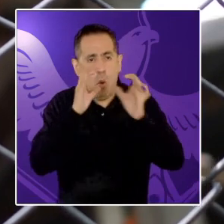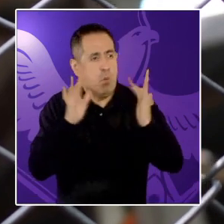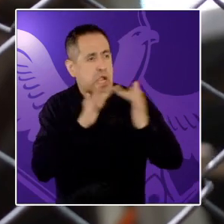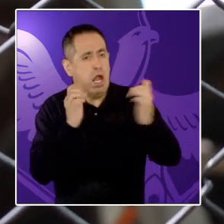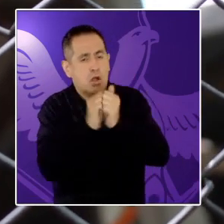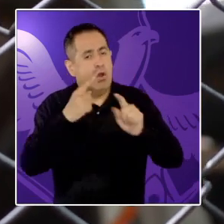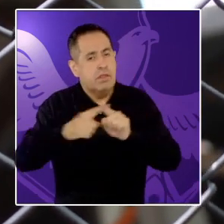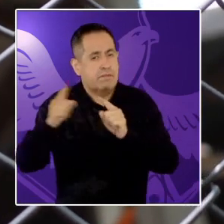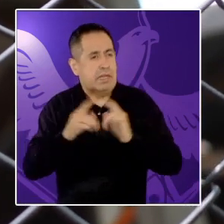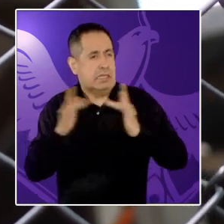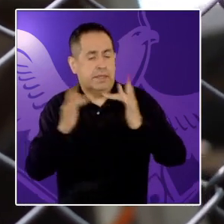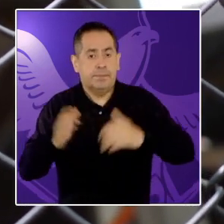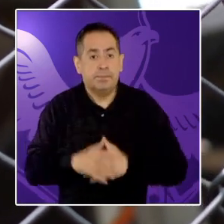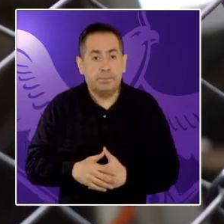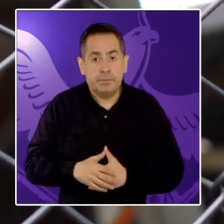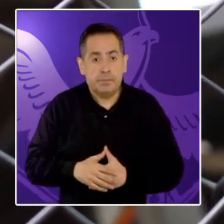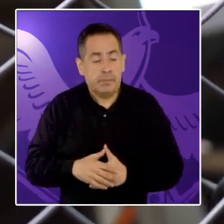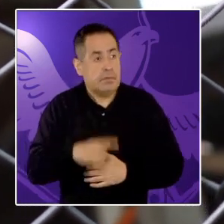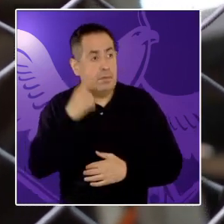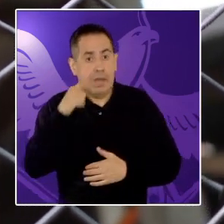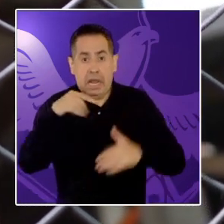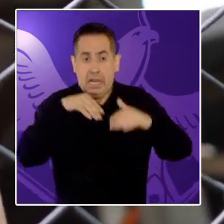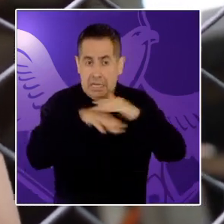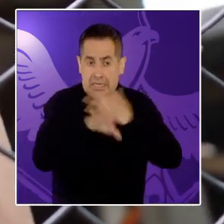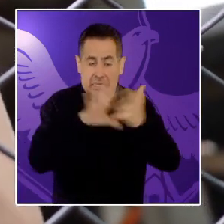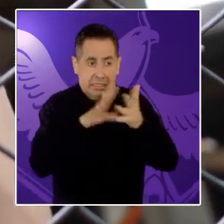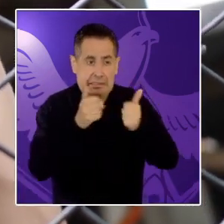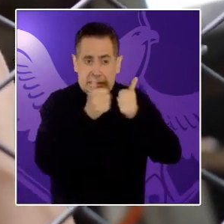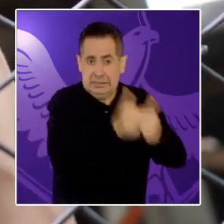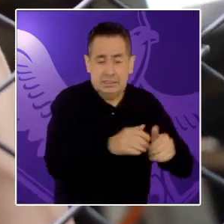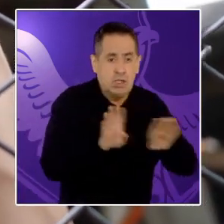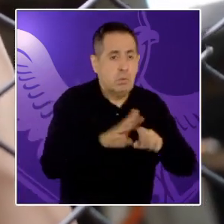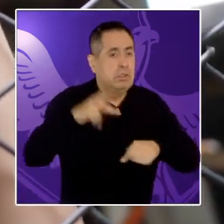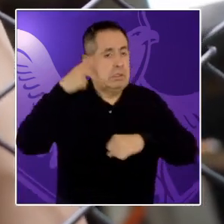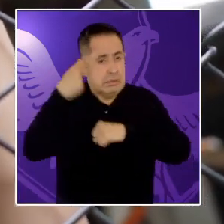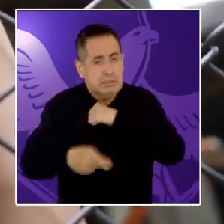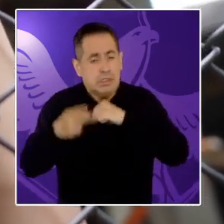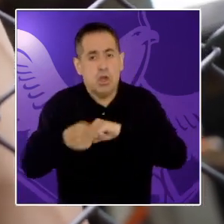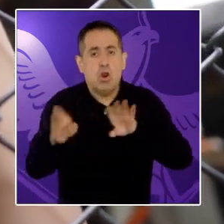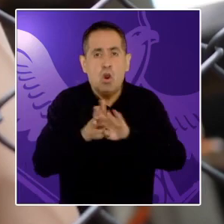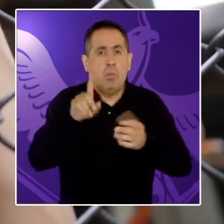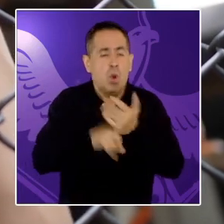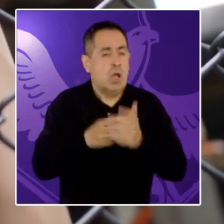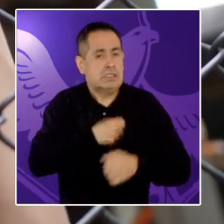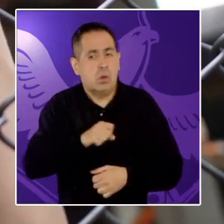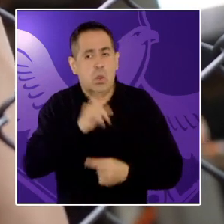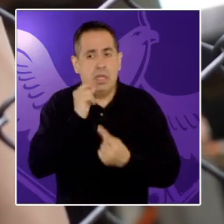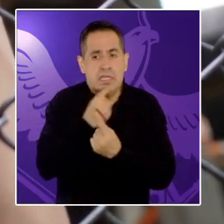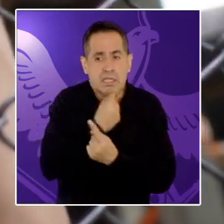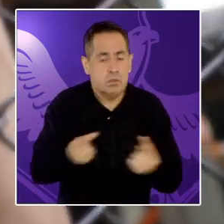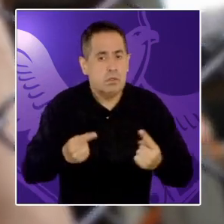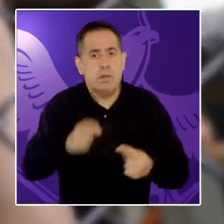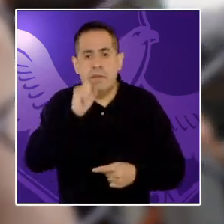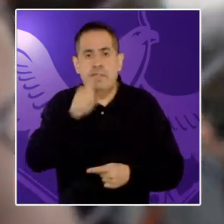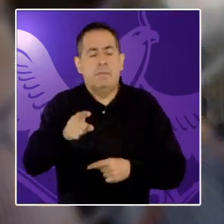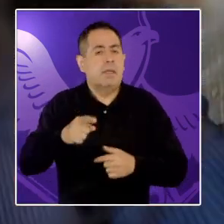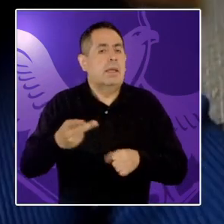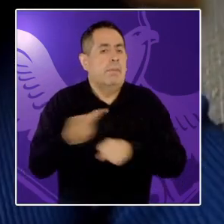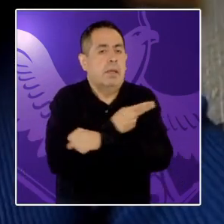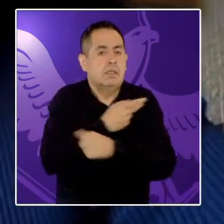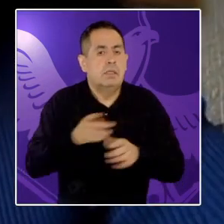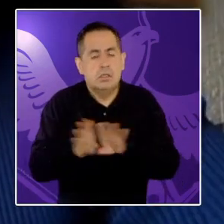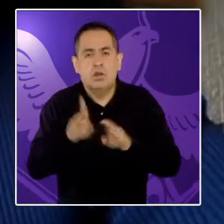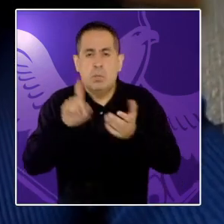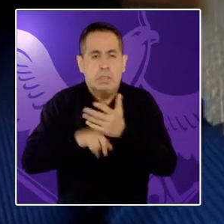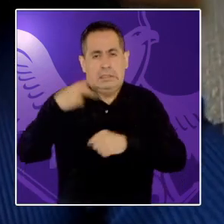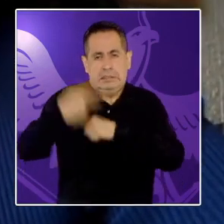se diseñen mecanismos que permitan mantener la comunicación por vía remota. El traslado a un centro penitenciario implica riesgos en